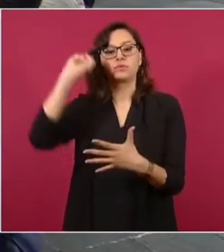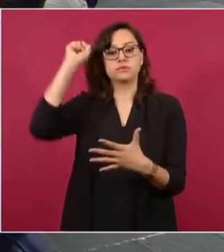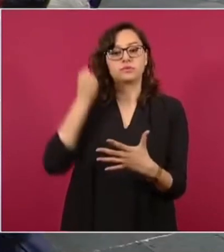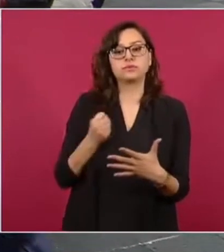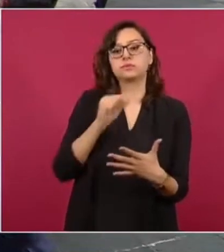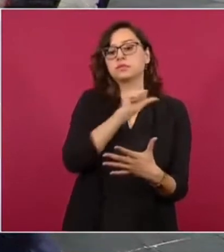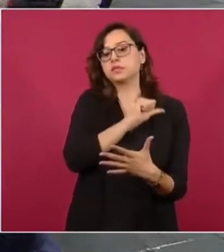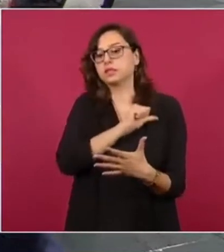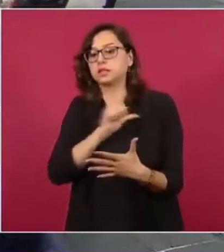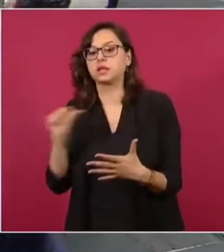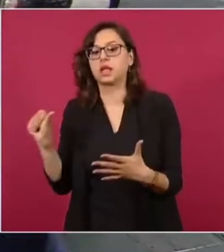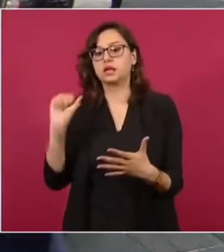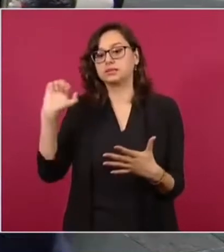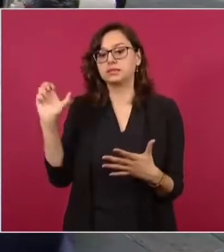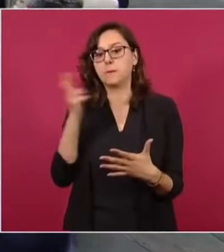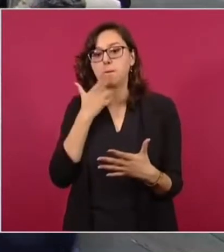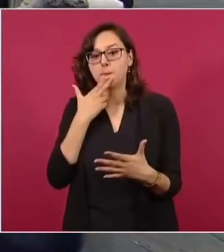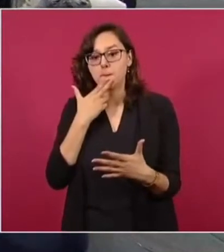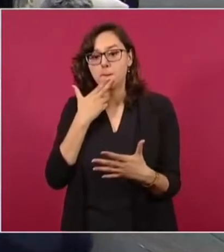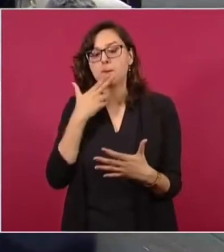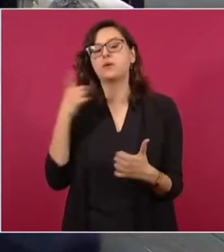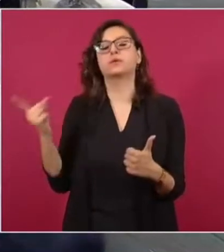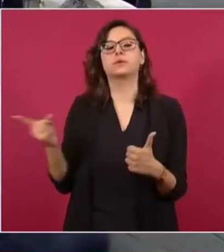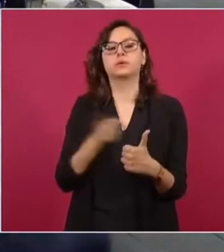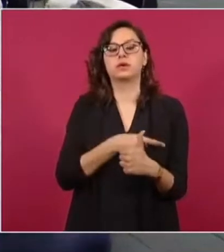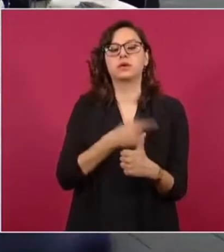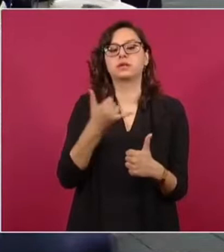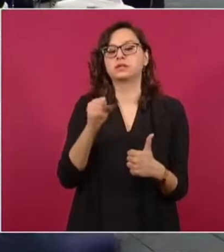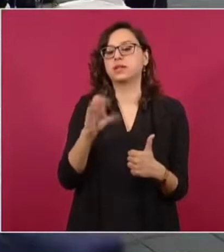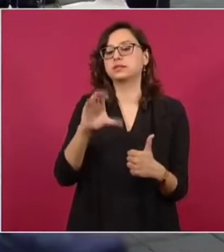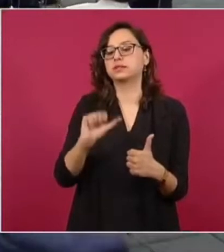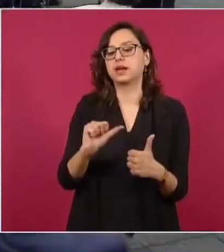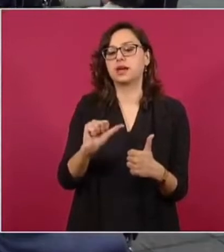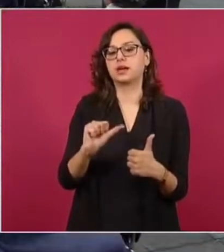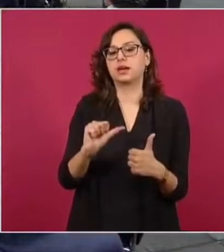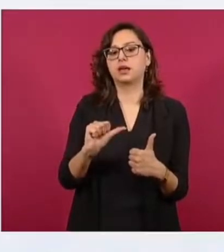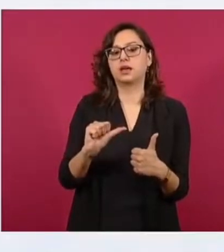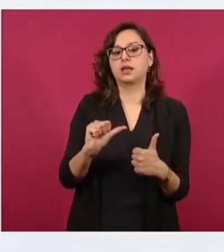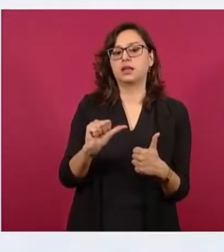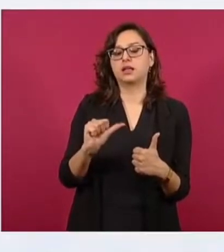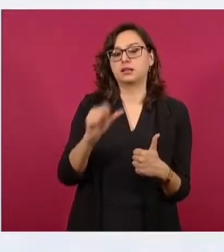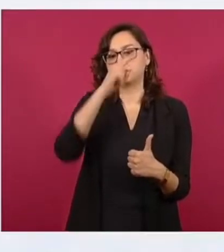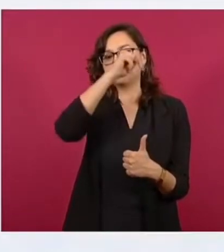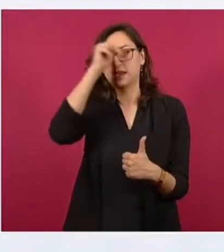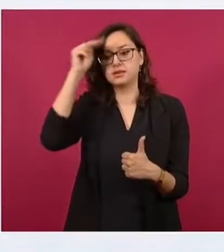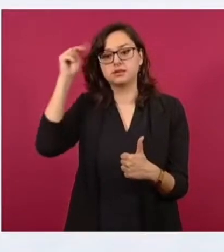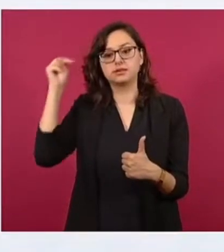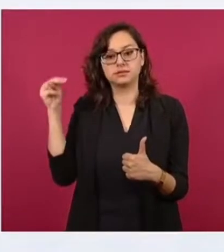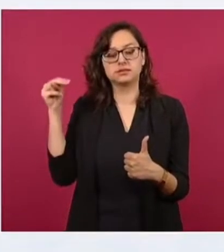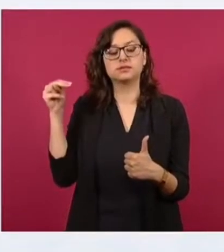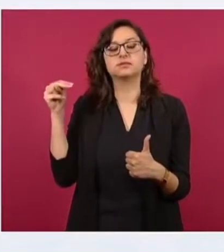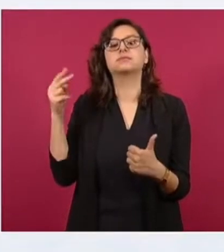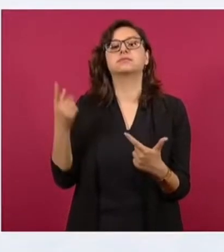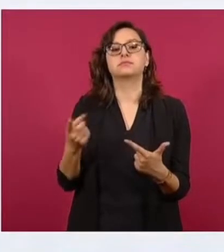Sinaloa, a Guadalupe y Calvo, Chihuahua, de La Yesca, en Nayarit,